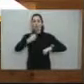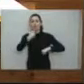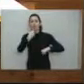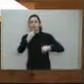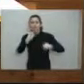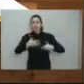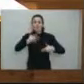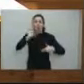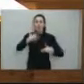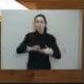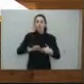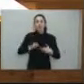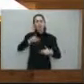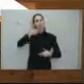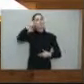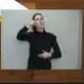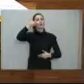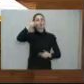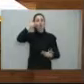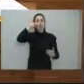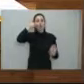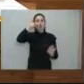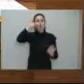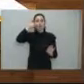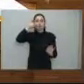como un acuerdo honorable,